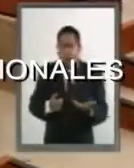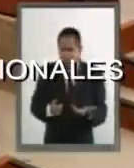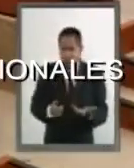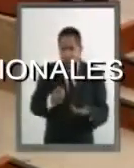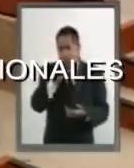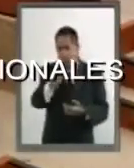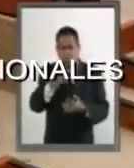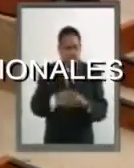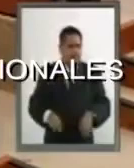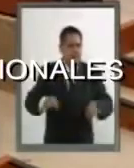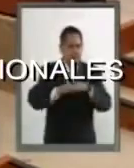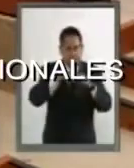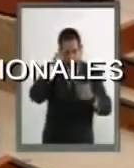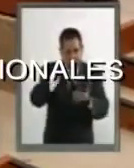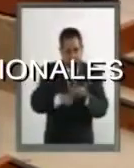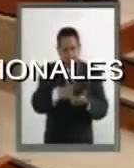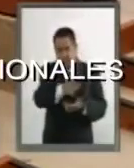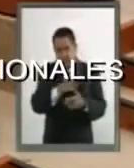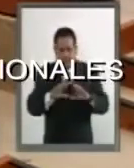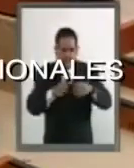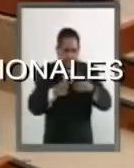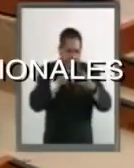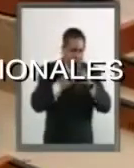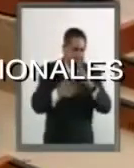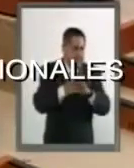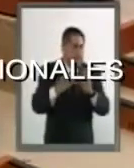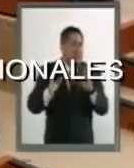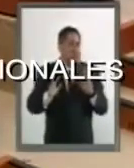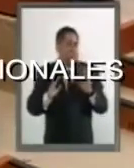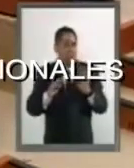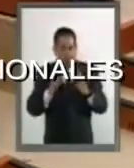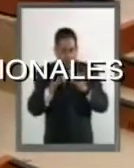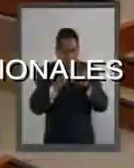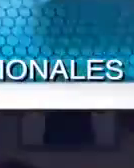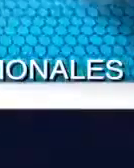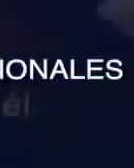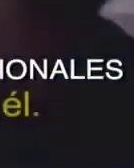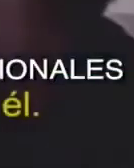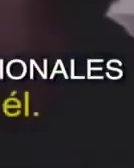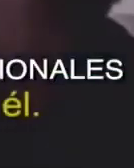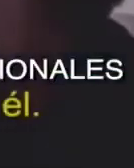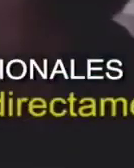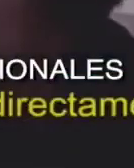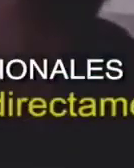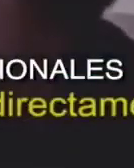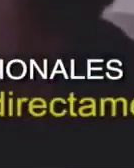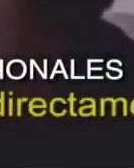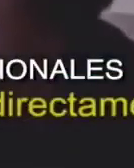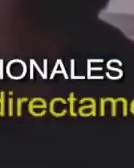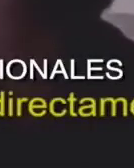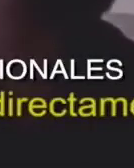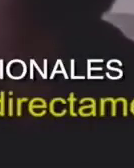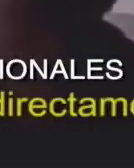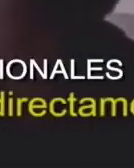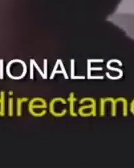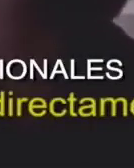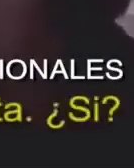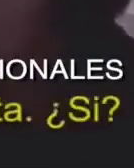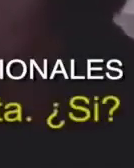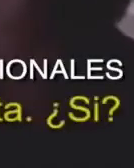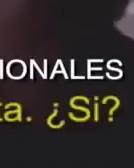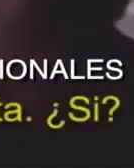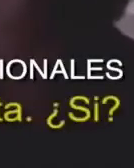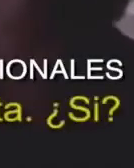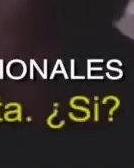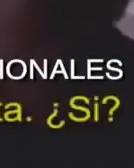20% de la unidad de medida y actualización para calcular cuánto van a recibir los partidos. Eva Cadena Sandoval, diputada de Veracruz,